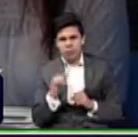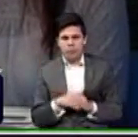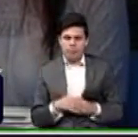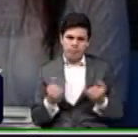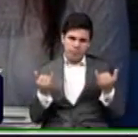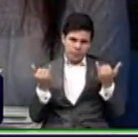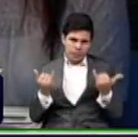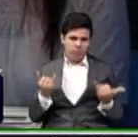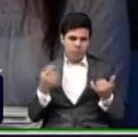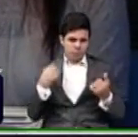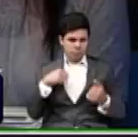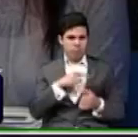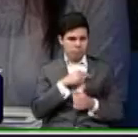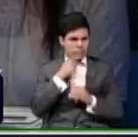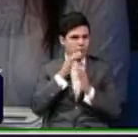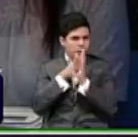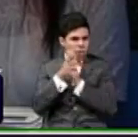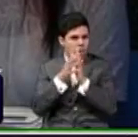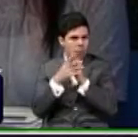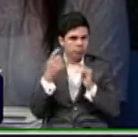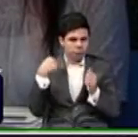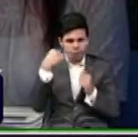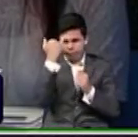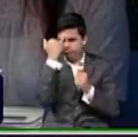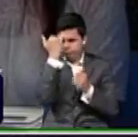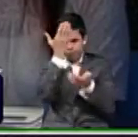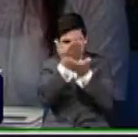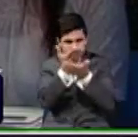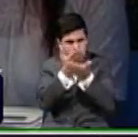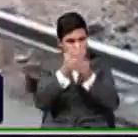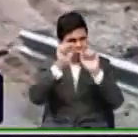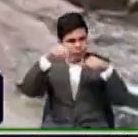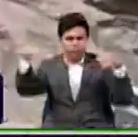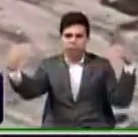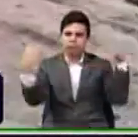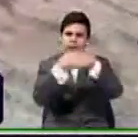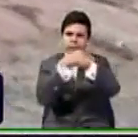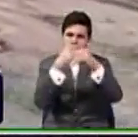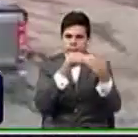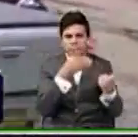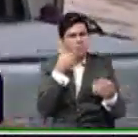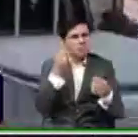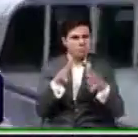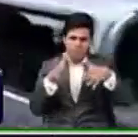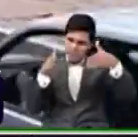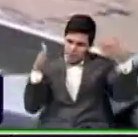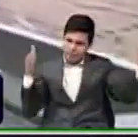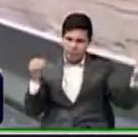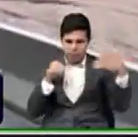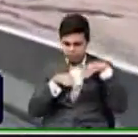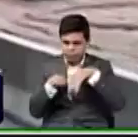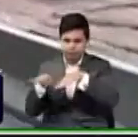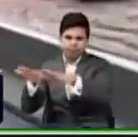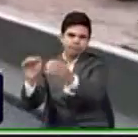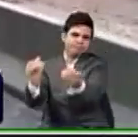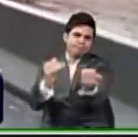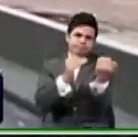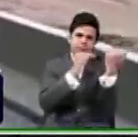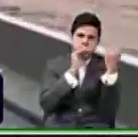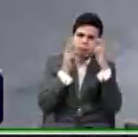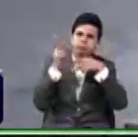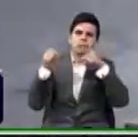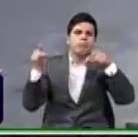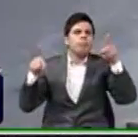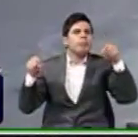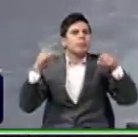como decimos nosotros, efectivamente propusimos en el anillo vial una conexión natural para que los que vinieran de un lado, pues, vamos,